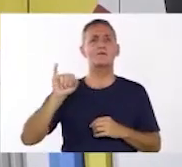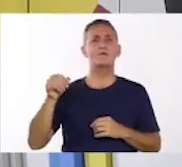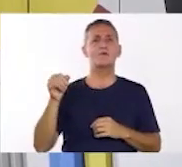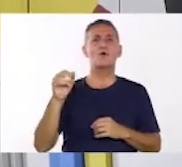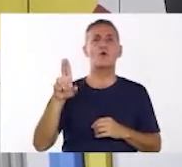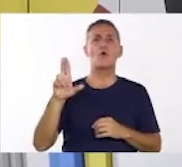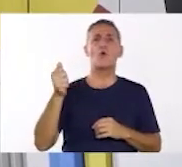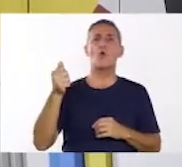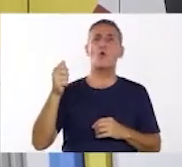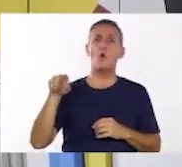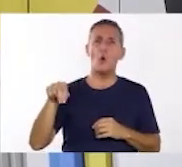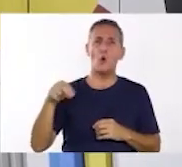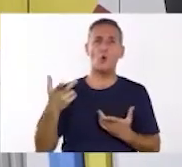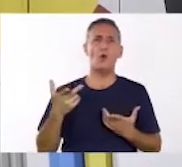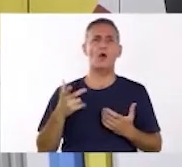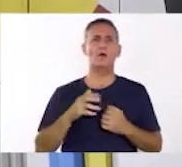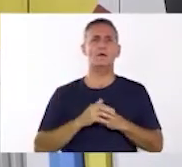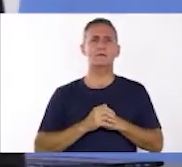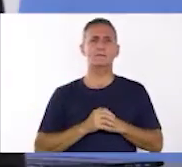le dedica a